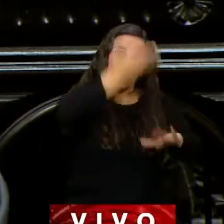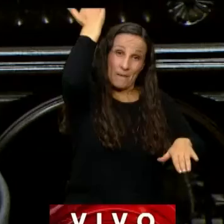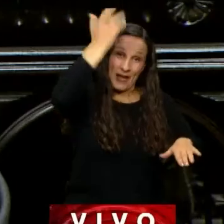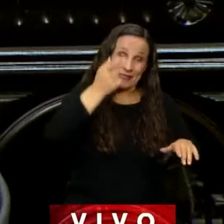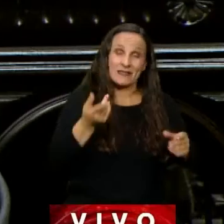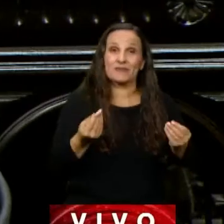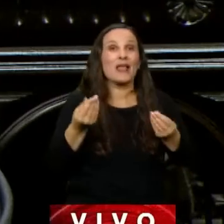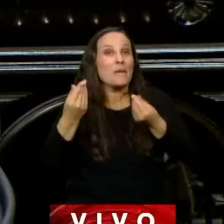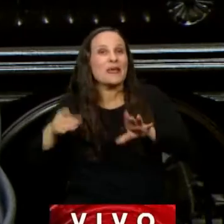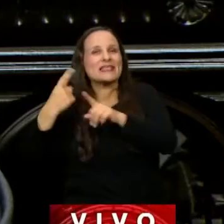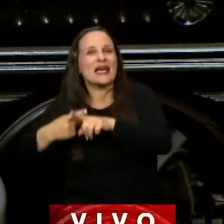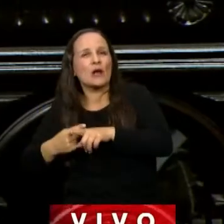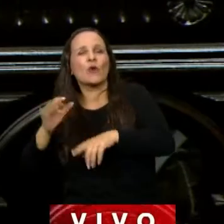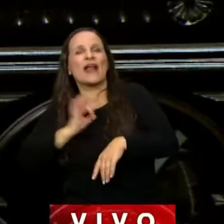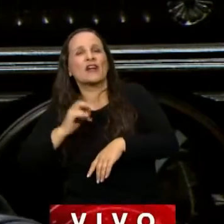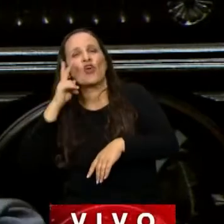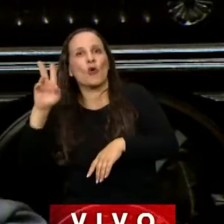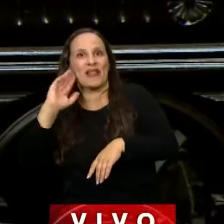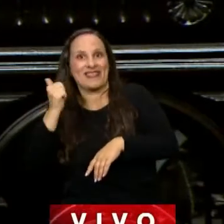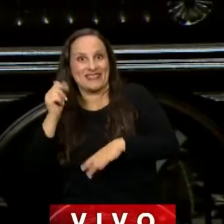a medirse en 2016.